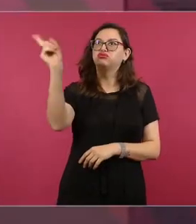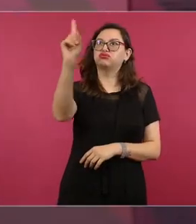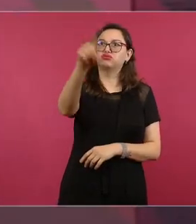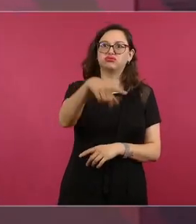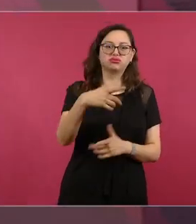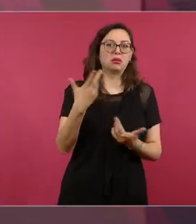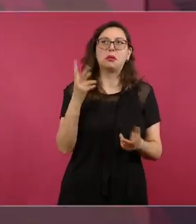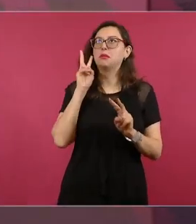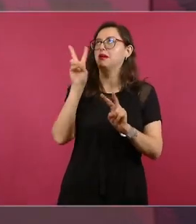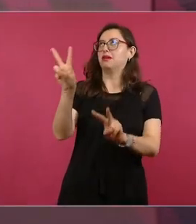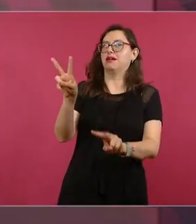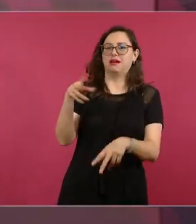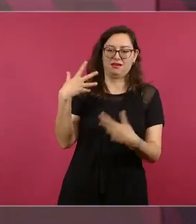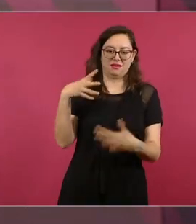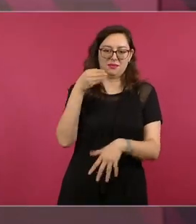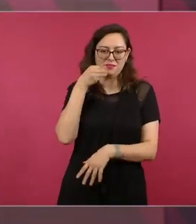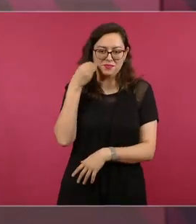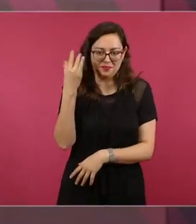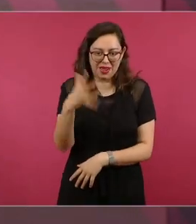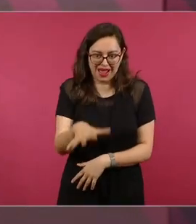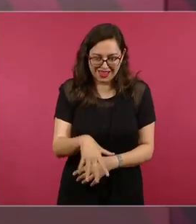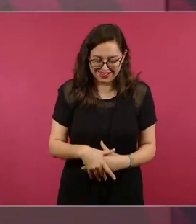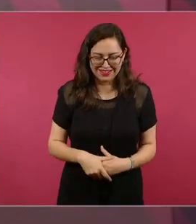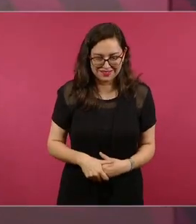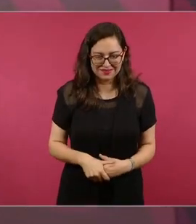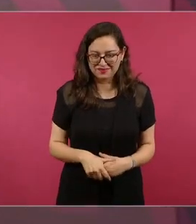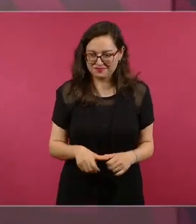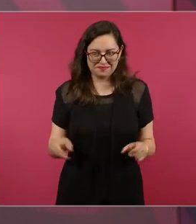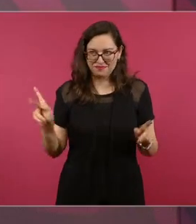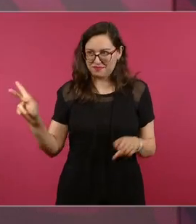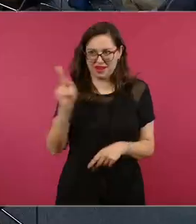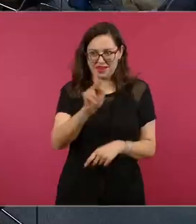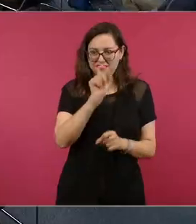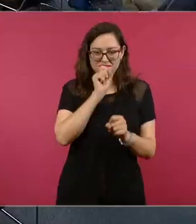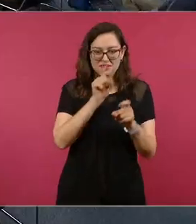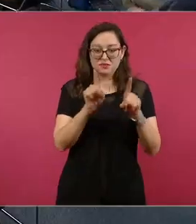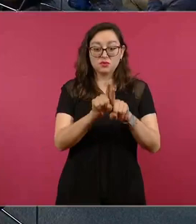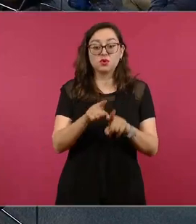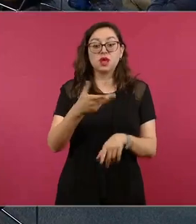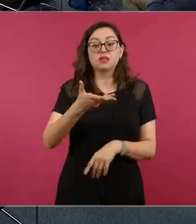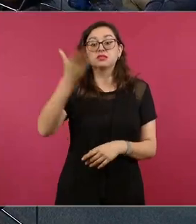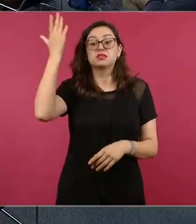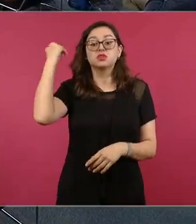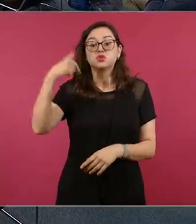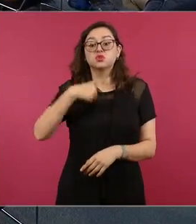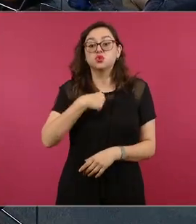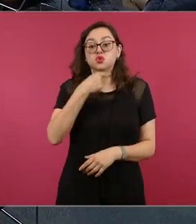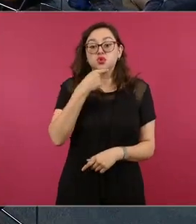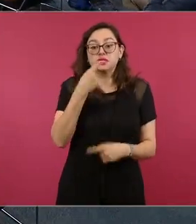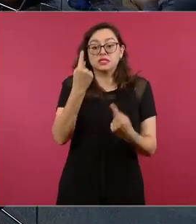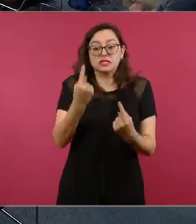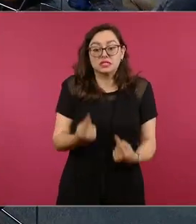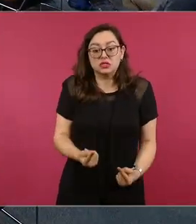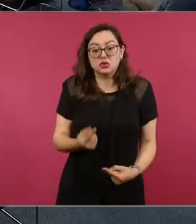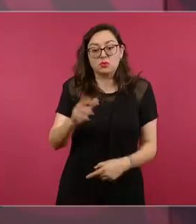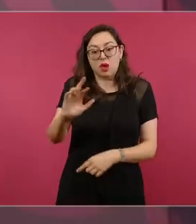que era casi no era era niño y